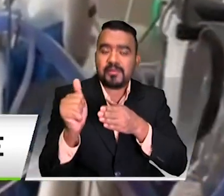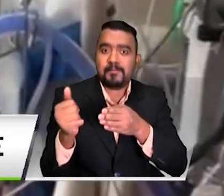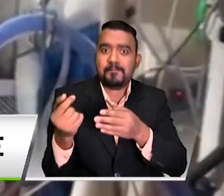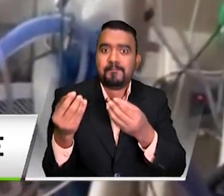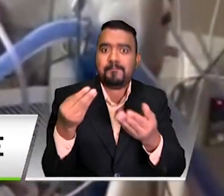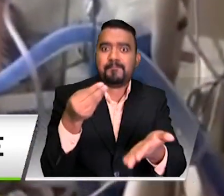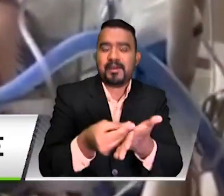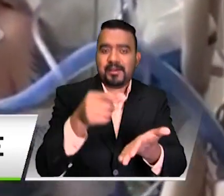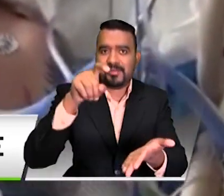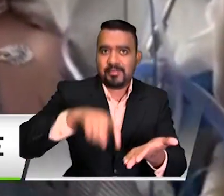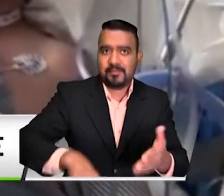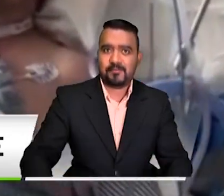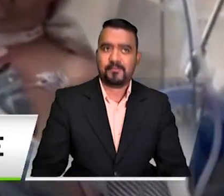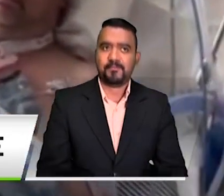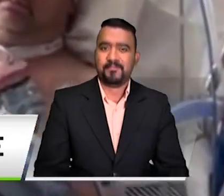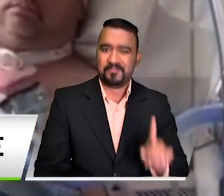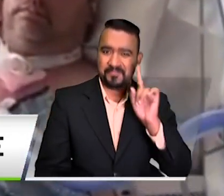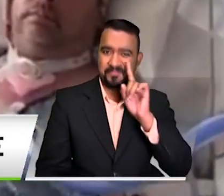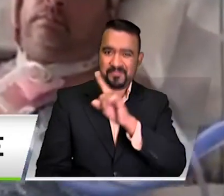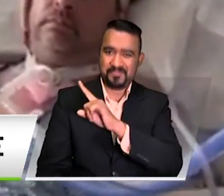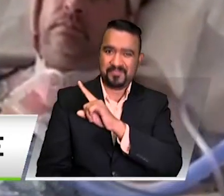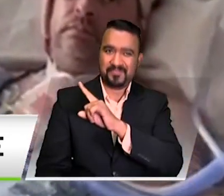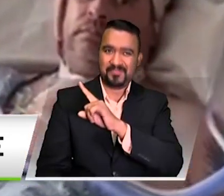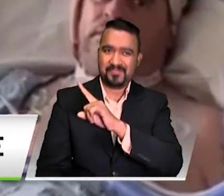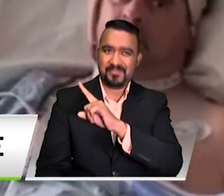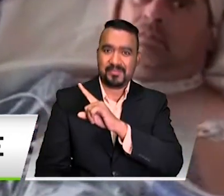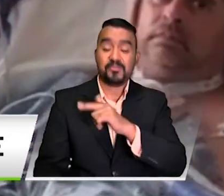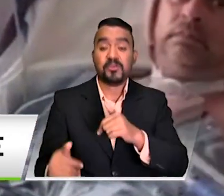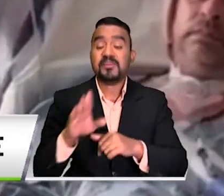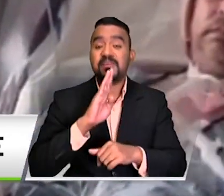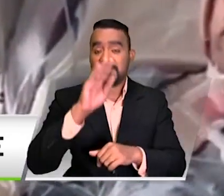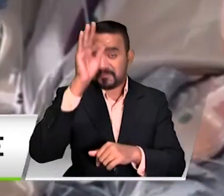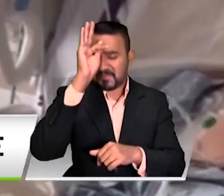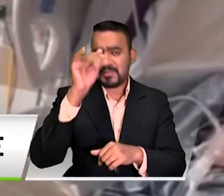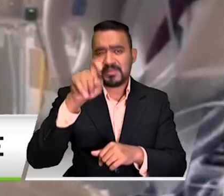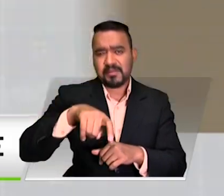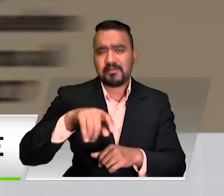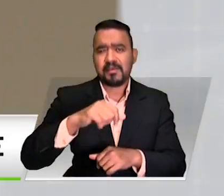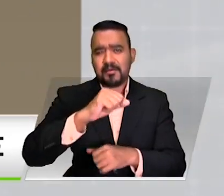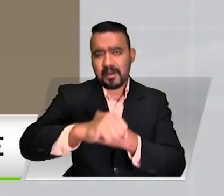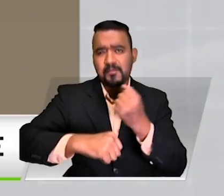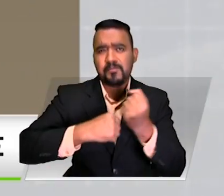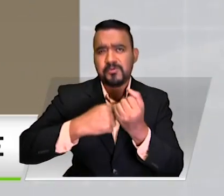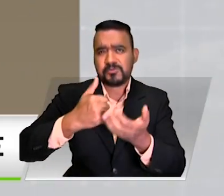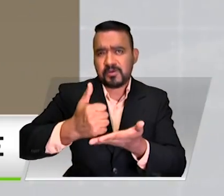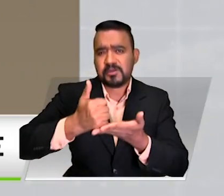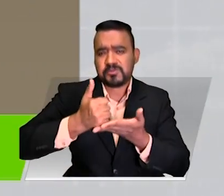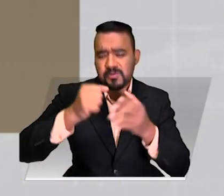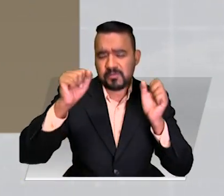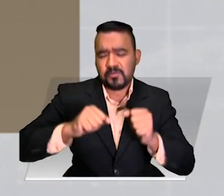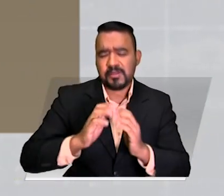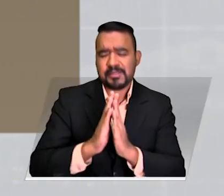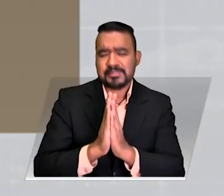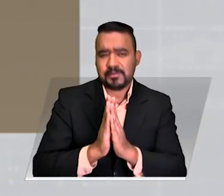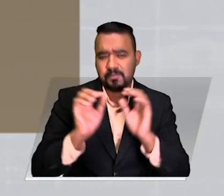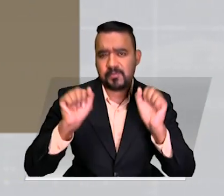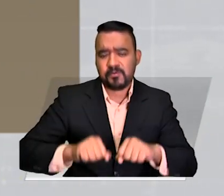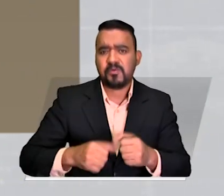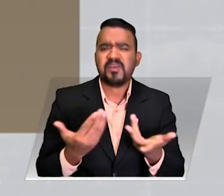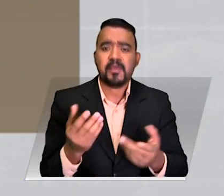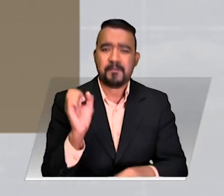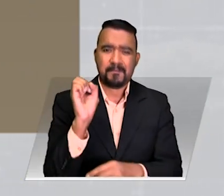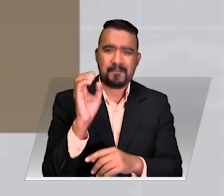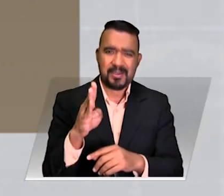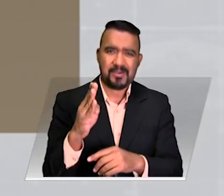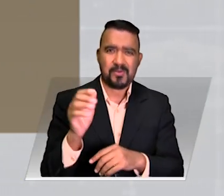está el chance hospitals en game build donde manda un saludo y pide ayuda económica quienes lo deseen hacer pueden consignar en las